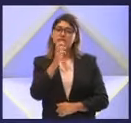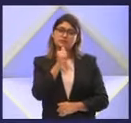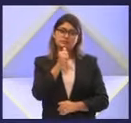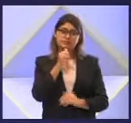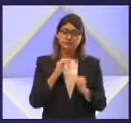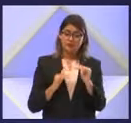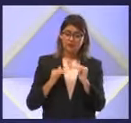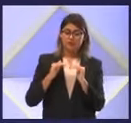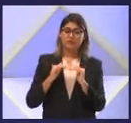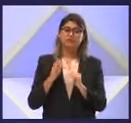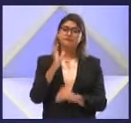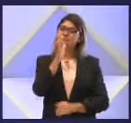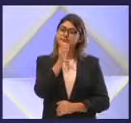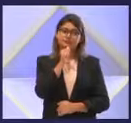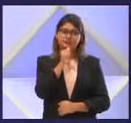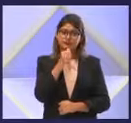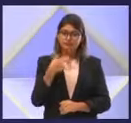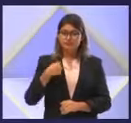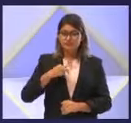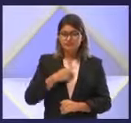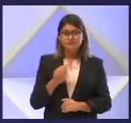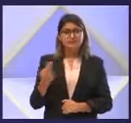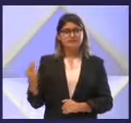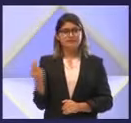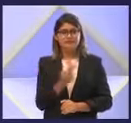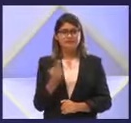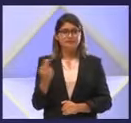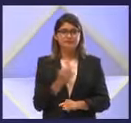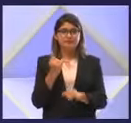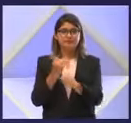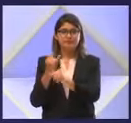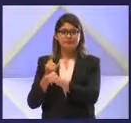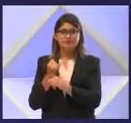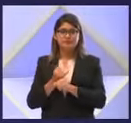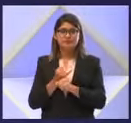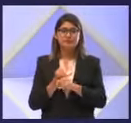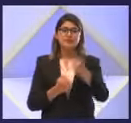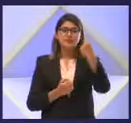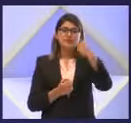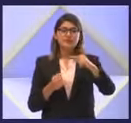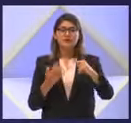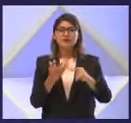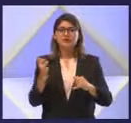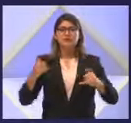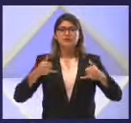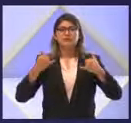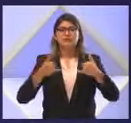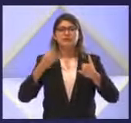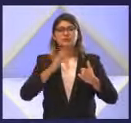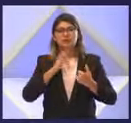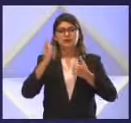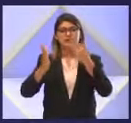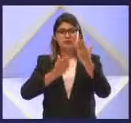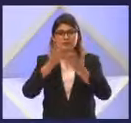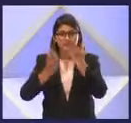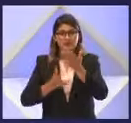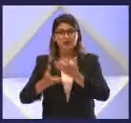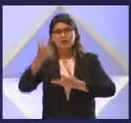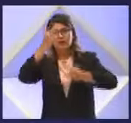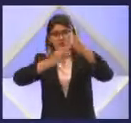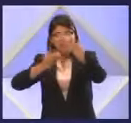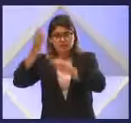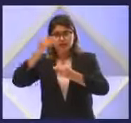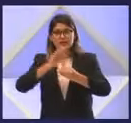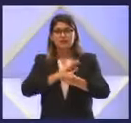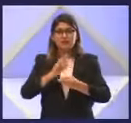igualdad necesitamos internet para que los jóvenes estudien y aprendan y produzcan no queremos